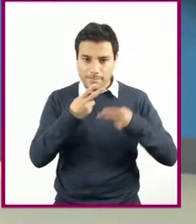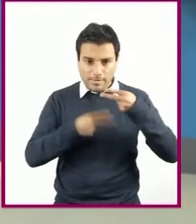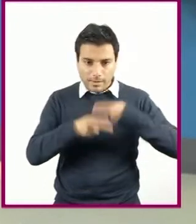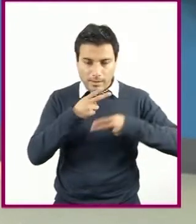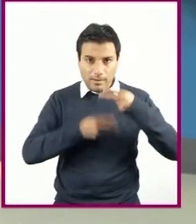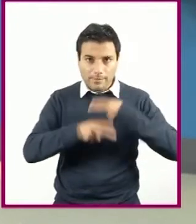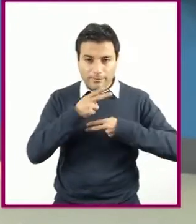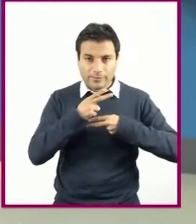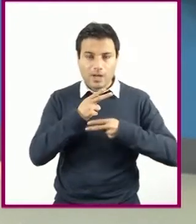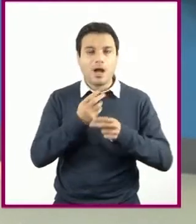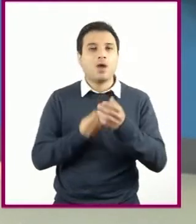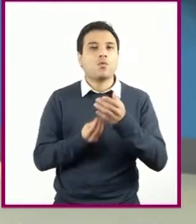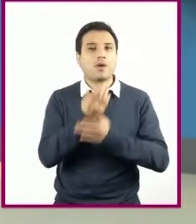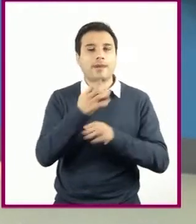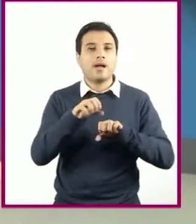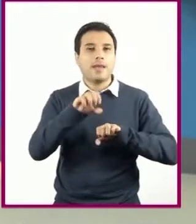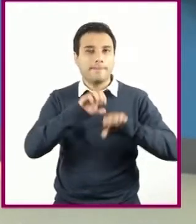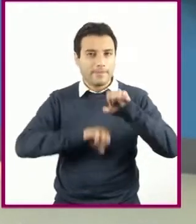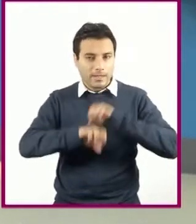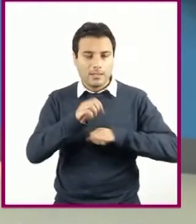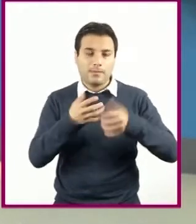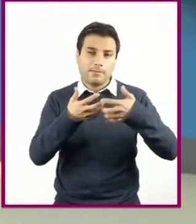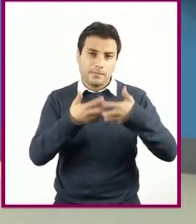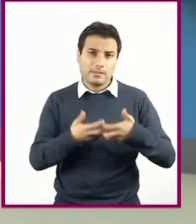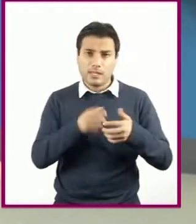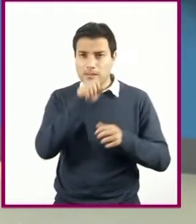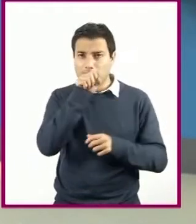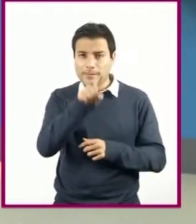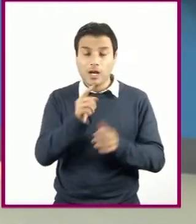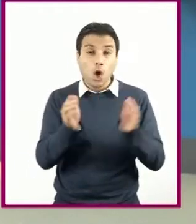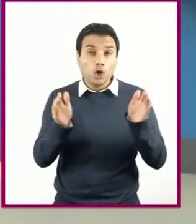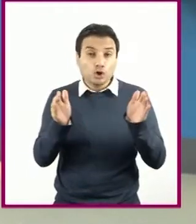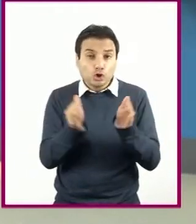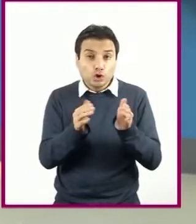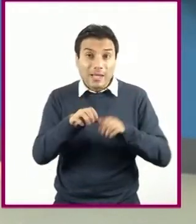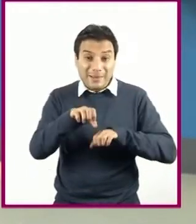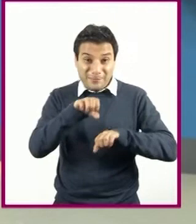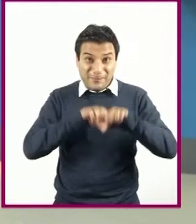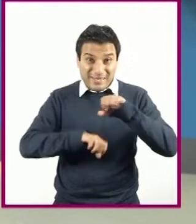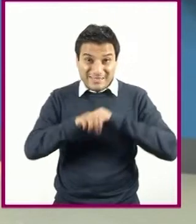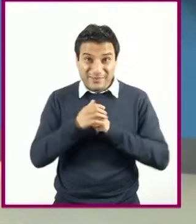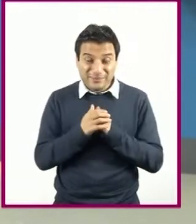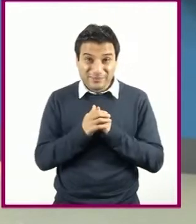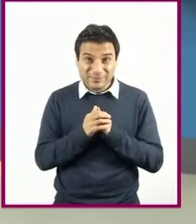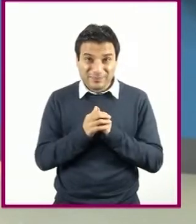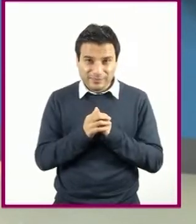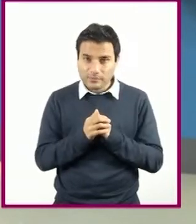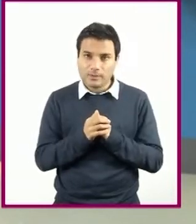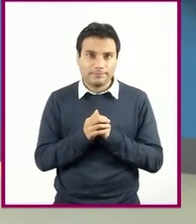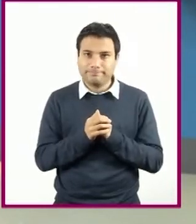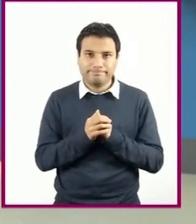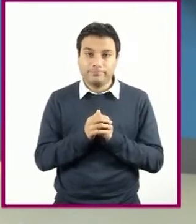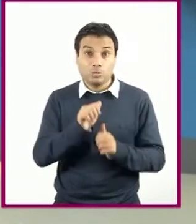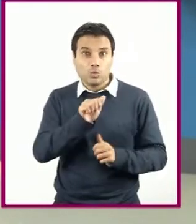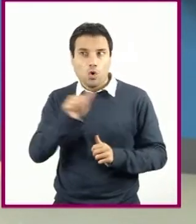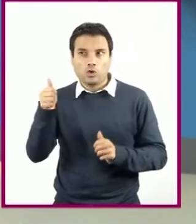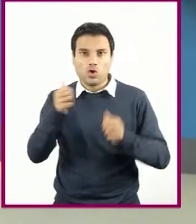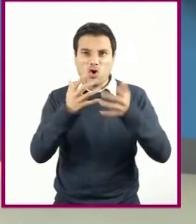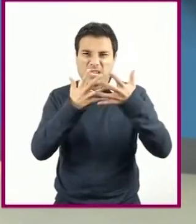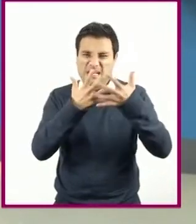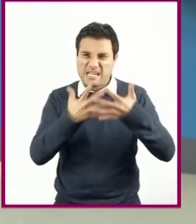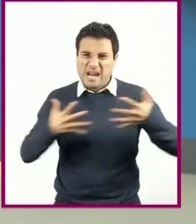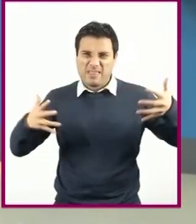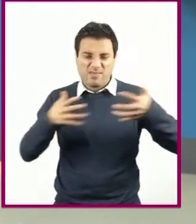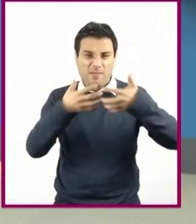grandes empresas y pronto muchas pequeñas empresas de producción fueron absorbidas por la